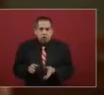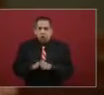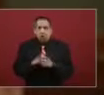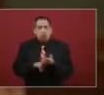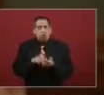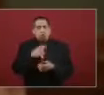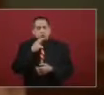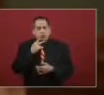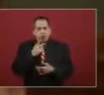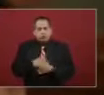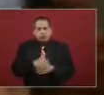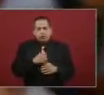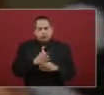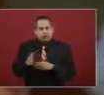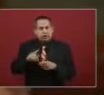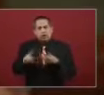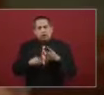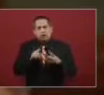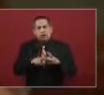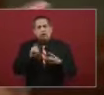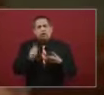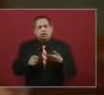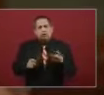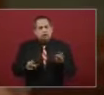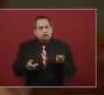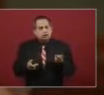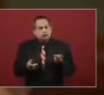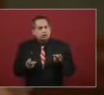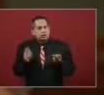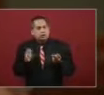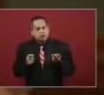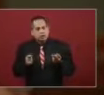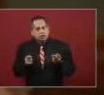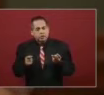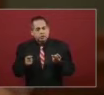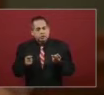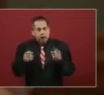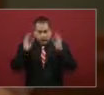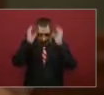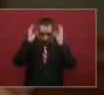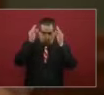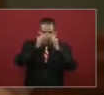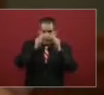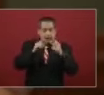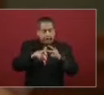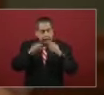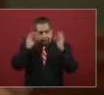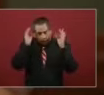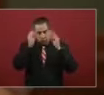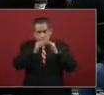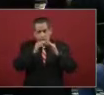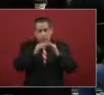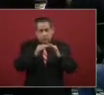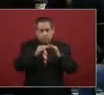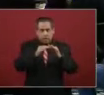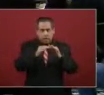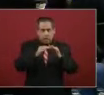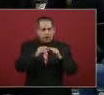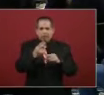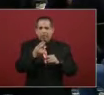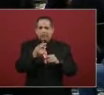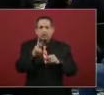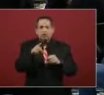funciona. Por otro lado, la siguiente pregunta es acerca de la aduana, porque la aduana se iba a recorrer